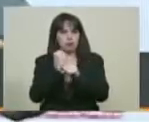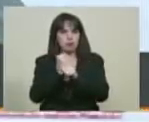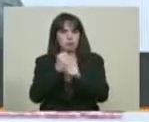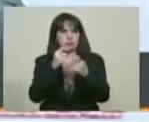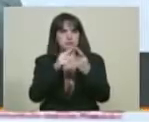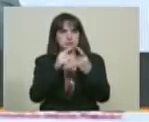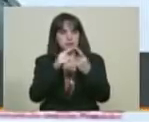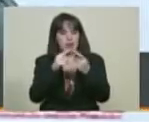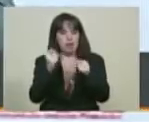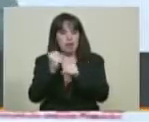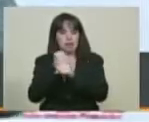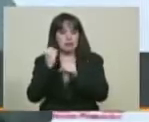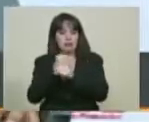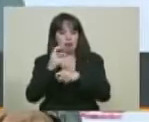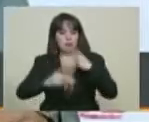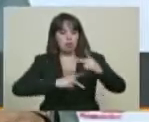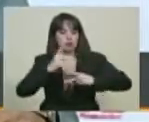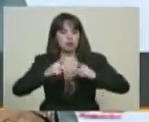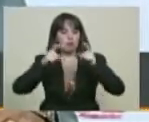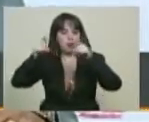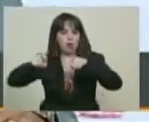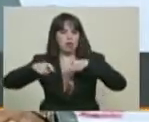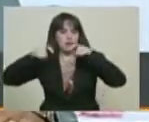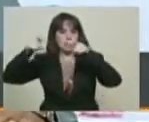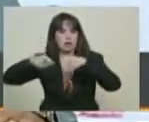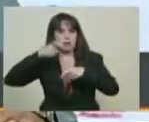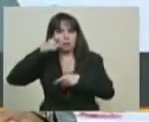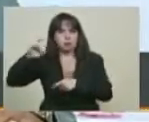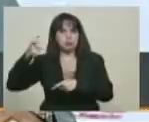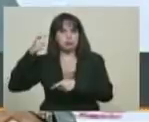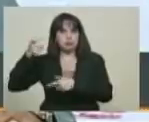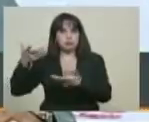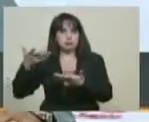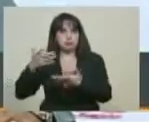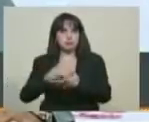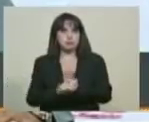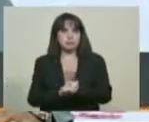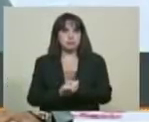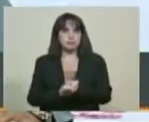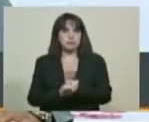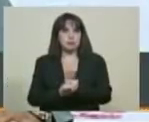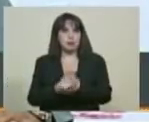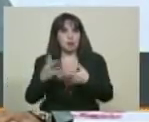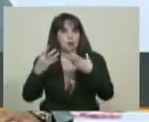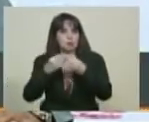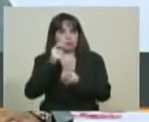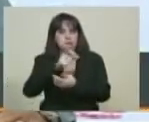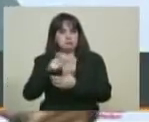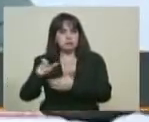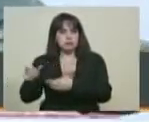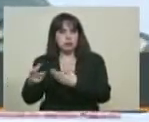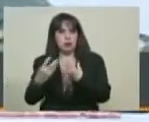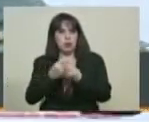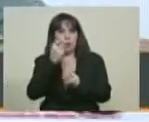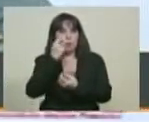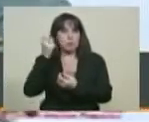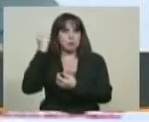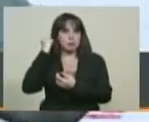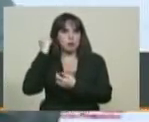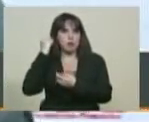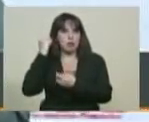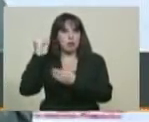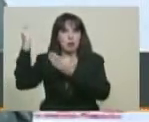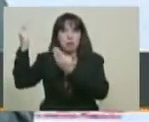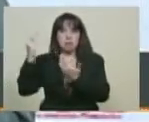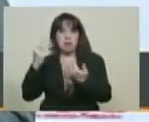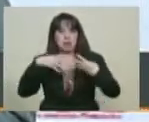El trabajo productivo en el campo. Entre los productores del campo, los campesinos, las campesinas. Hace 2 semanas yo recibí